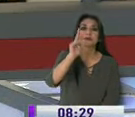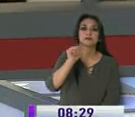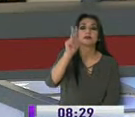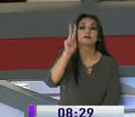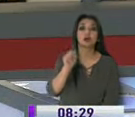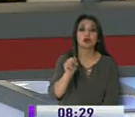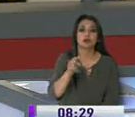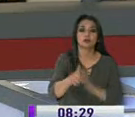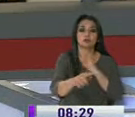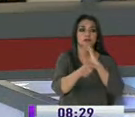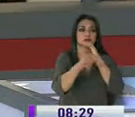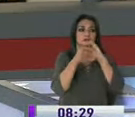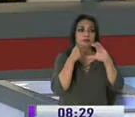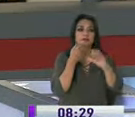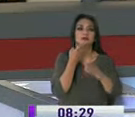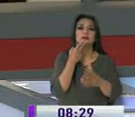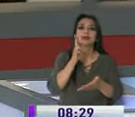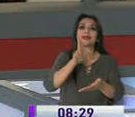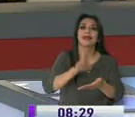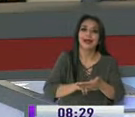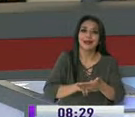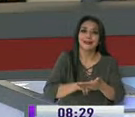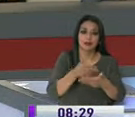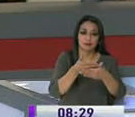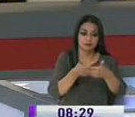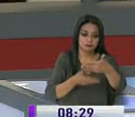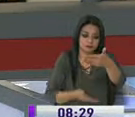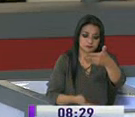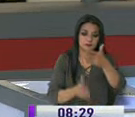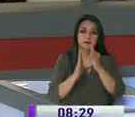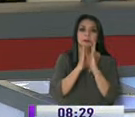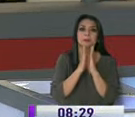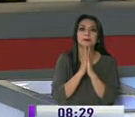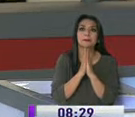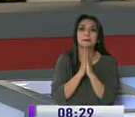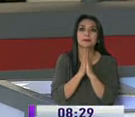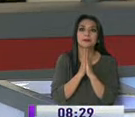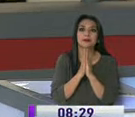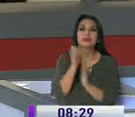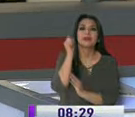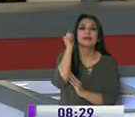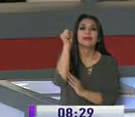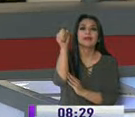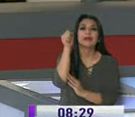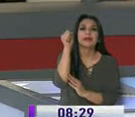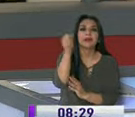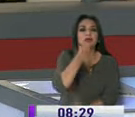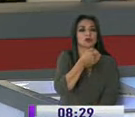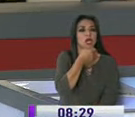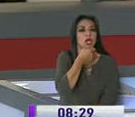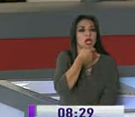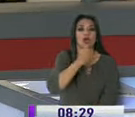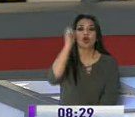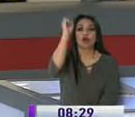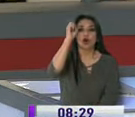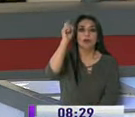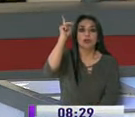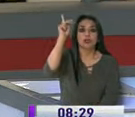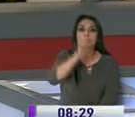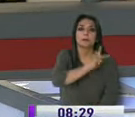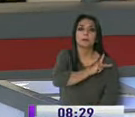Seamos claros, hay agentes de tránsito, yo los he visto, yo no hablo por hablar ni me invento, donde pasan los trailers o pasan estas